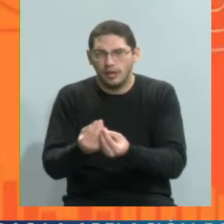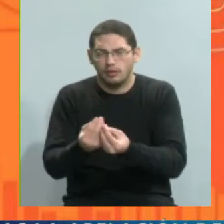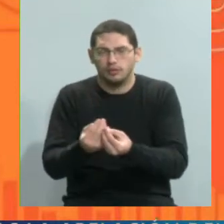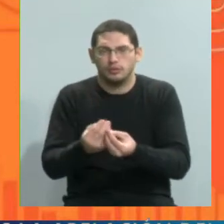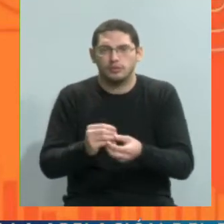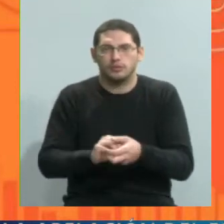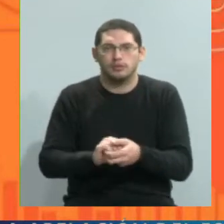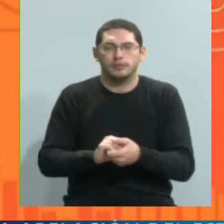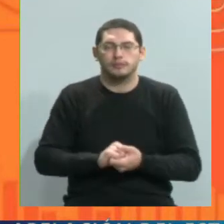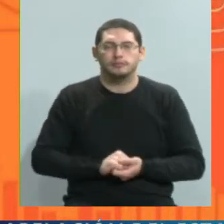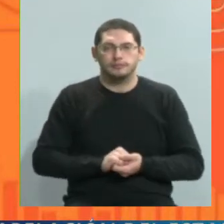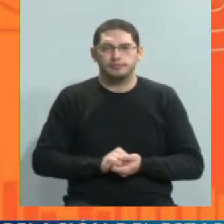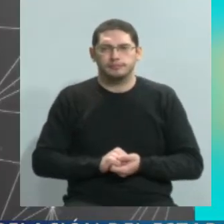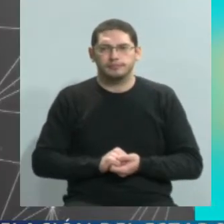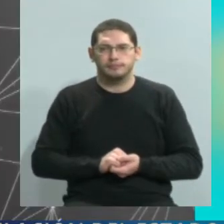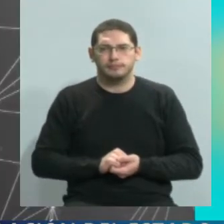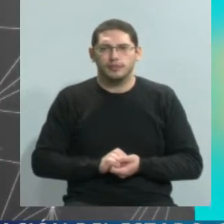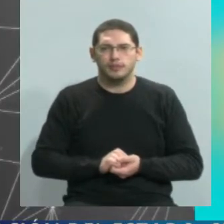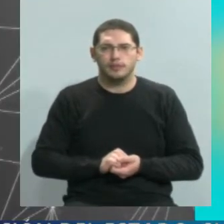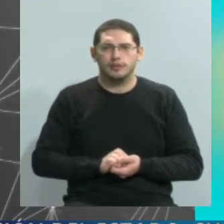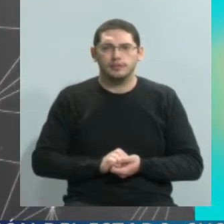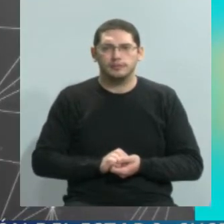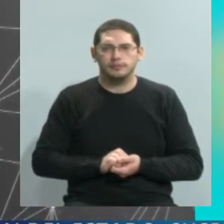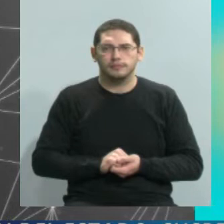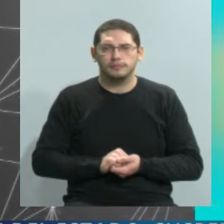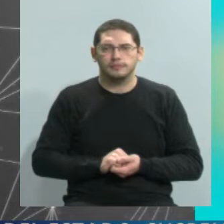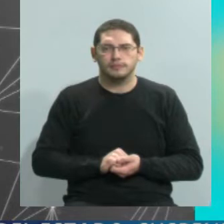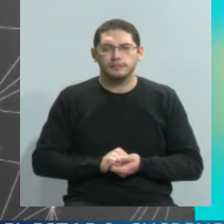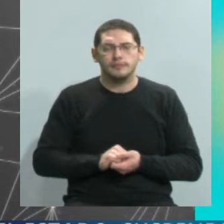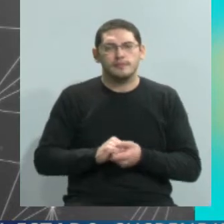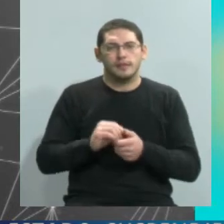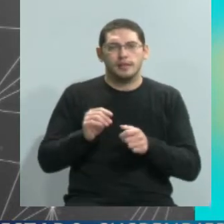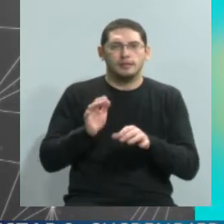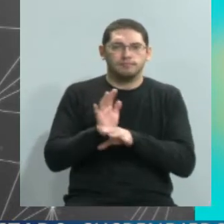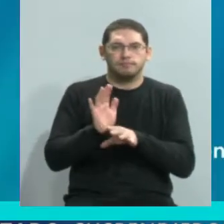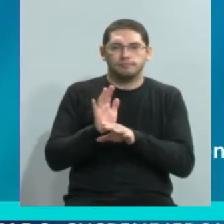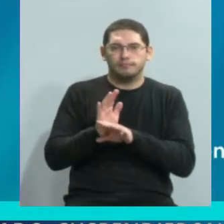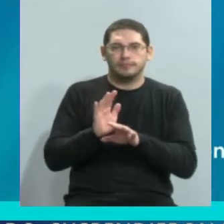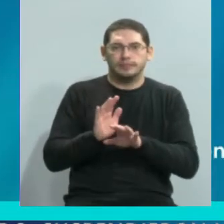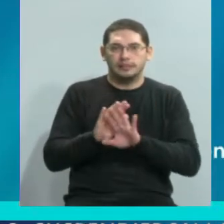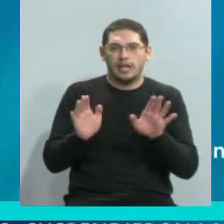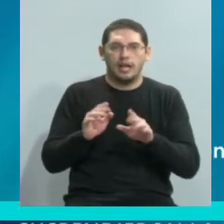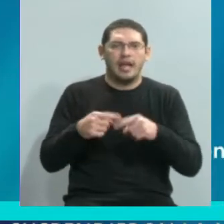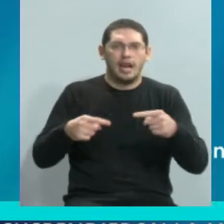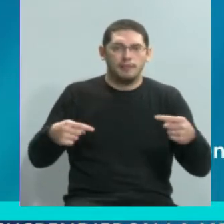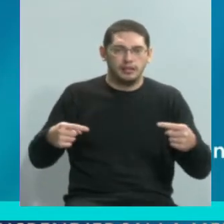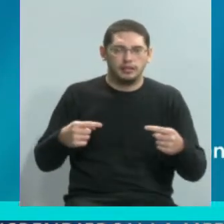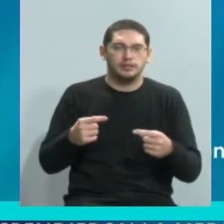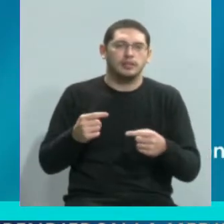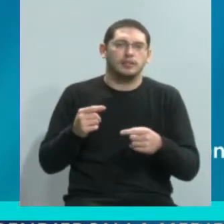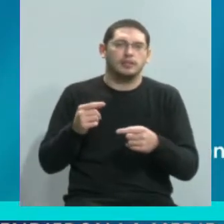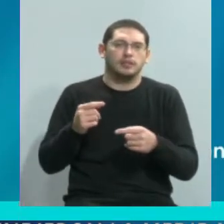programación neurolingüística. ¿Bien? Son herramientas que ya están probadas y se llevan a la